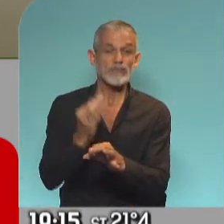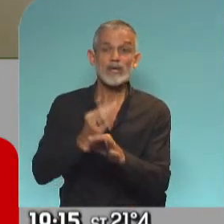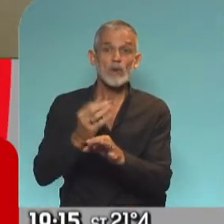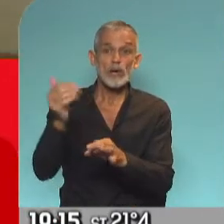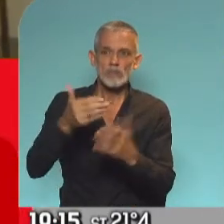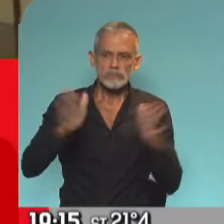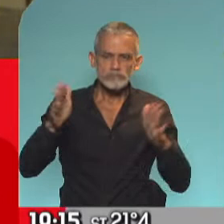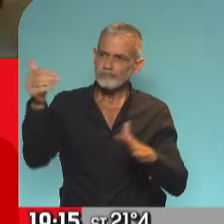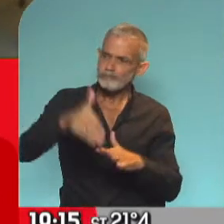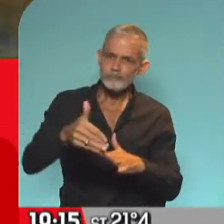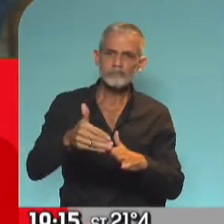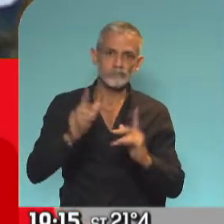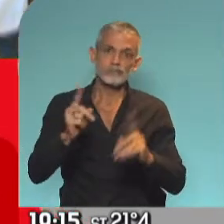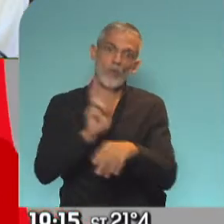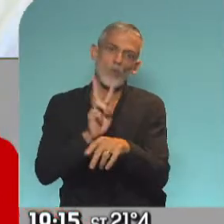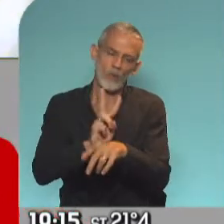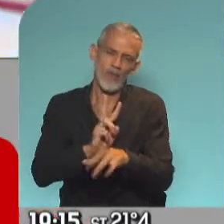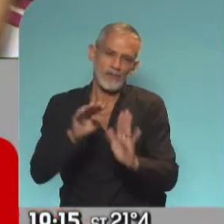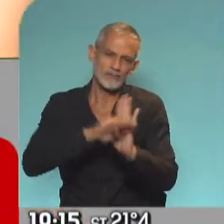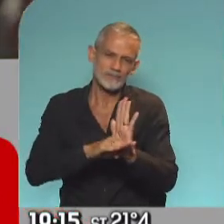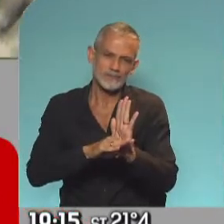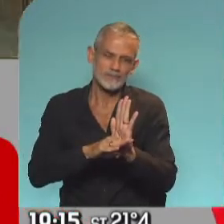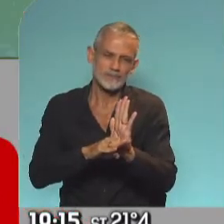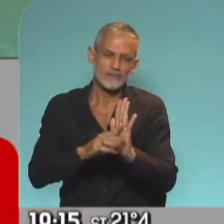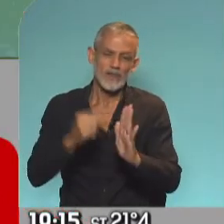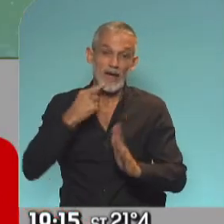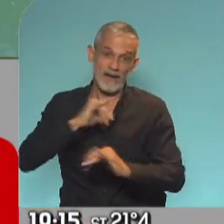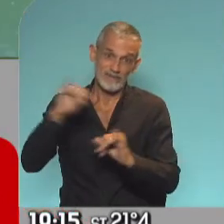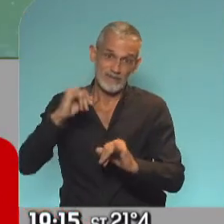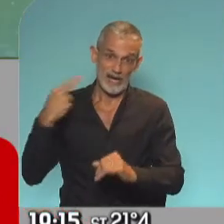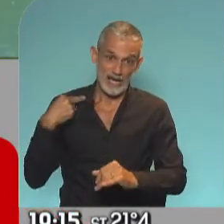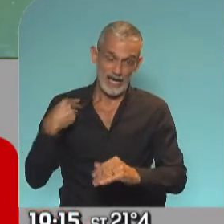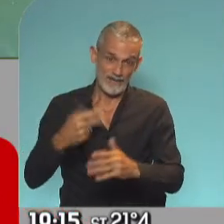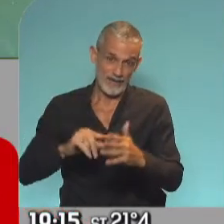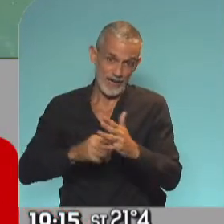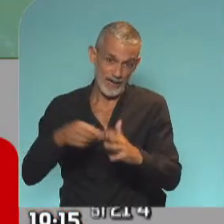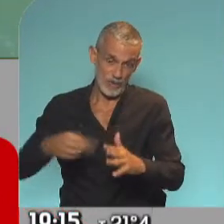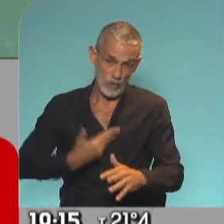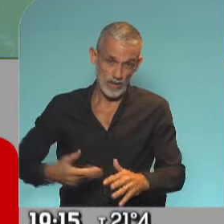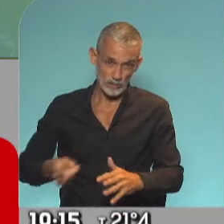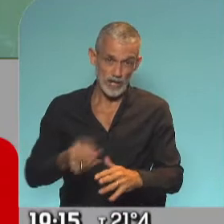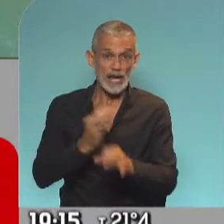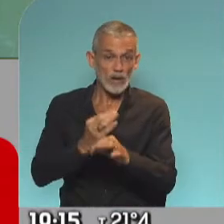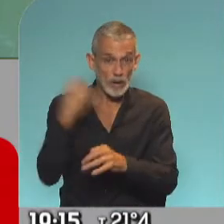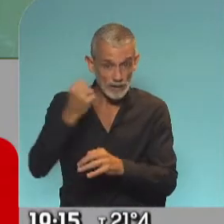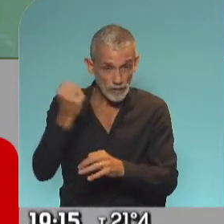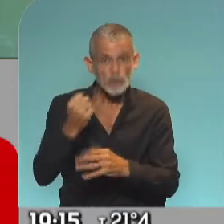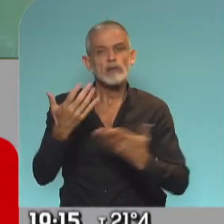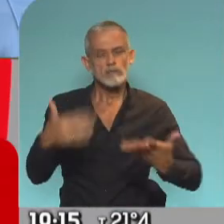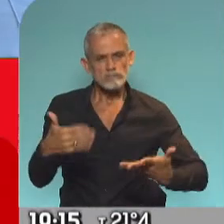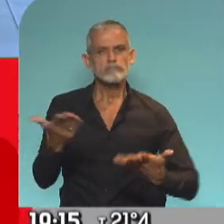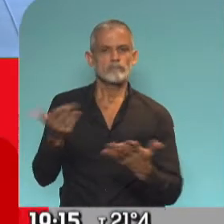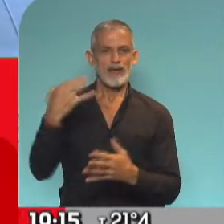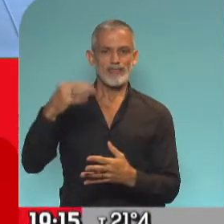implica que sostengamos los cuidados, ¿no? Y decirle al jefe de gobierno también, ¿no? Si la escuela es importante, tenemos que ser